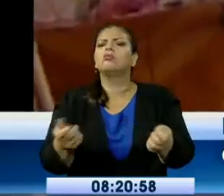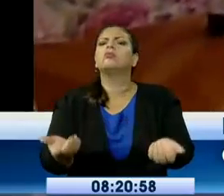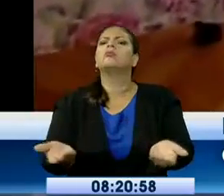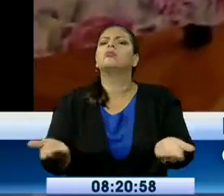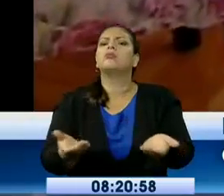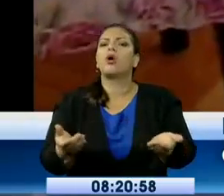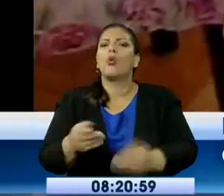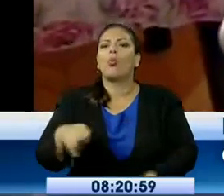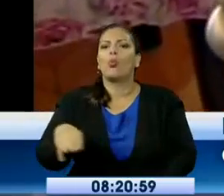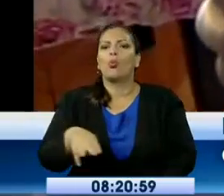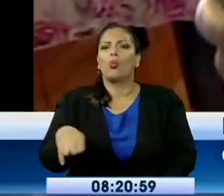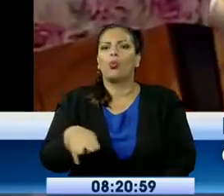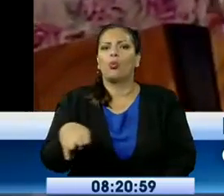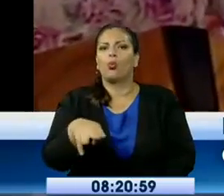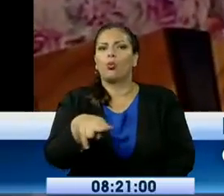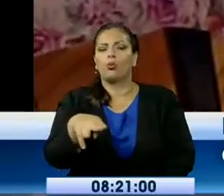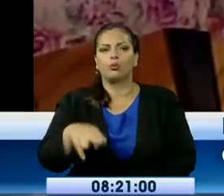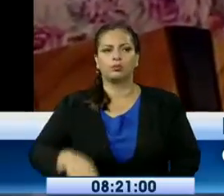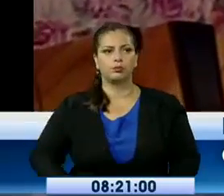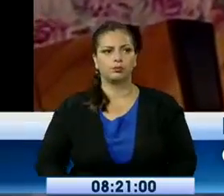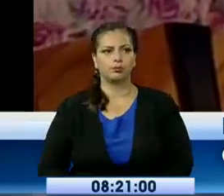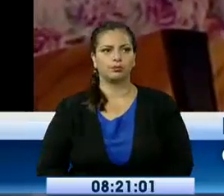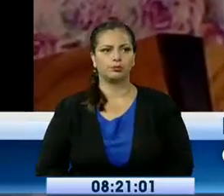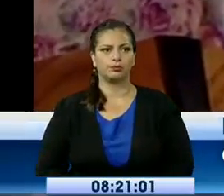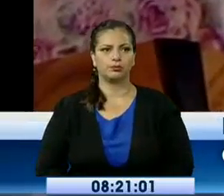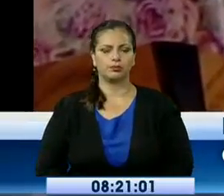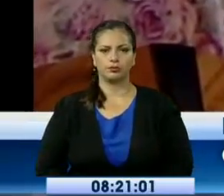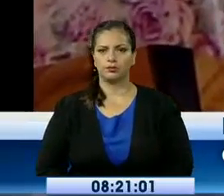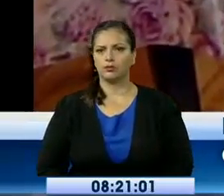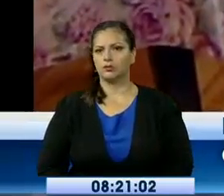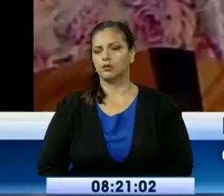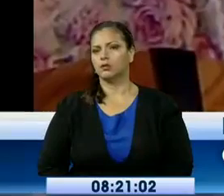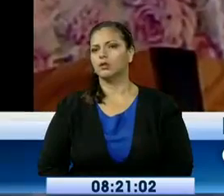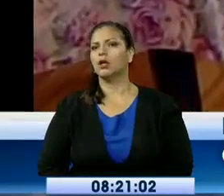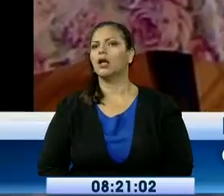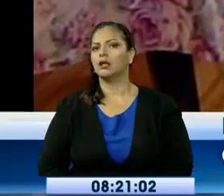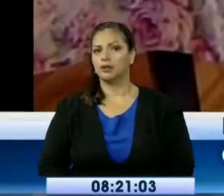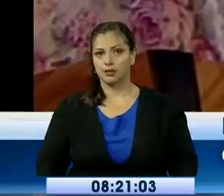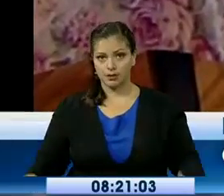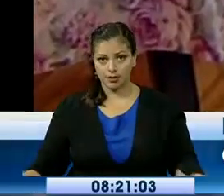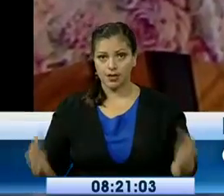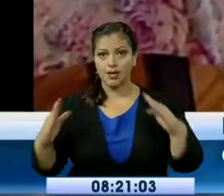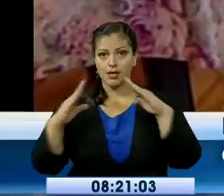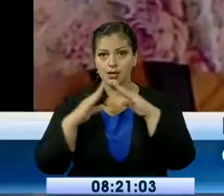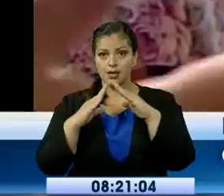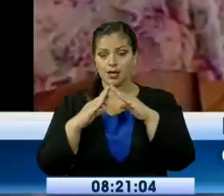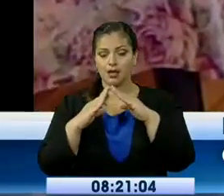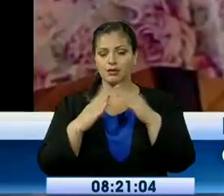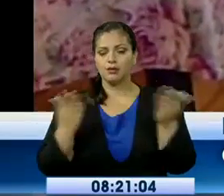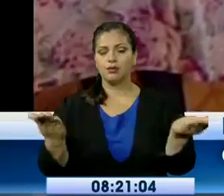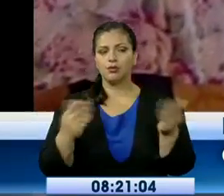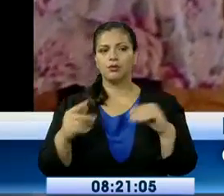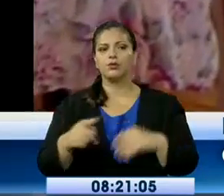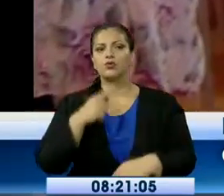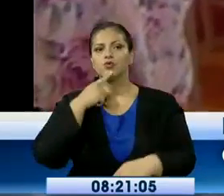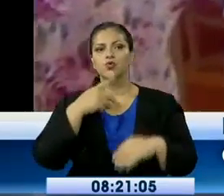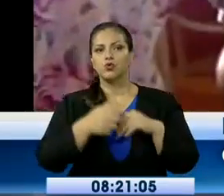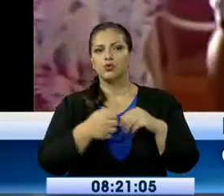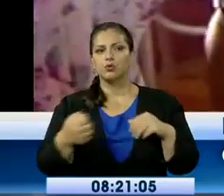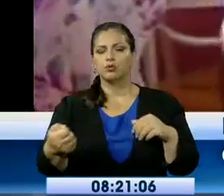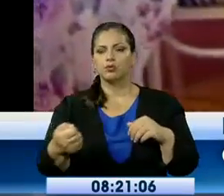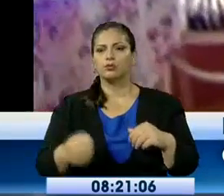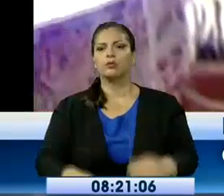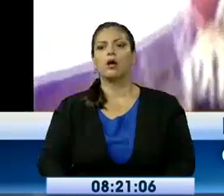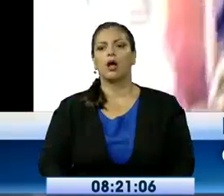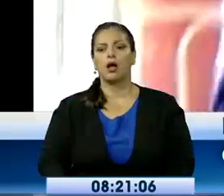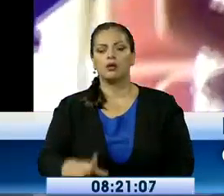y se lo tiene adentro del horno de la cocina, trae la refrigeradora para que no le dañe la lana, así mismo la refrigeradora. Ay, que, oiga, y me preocupa las mascotitas, ¿no pasa nada? No